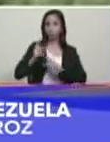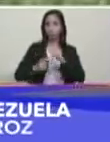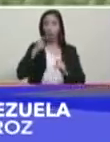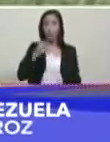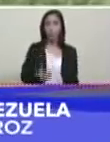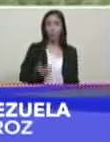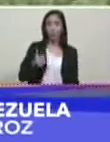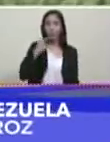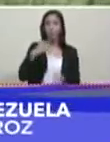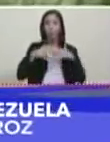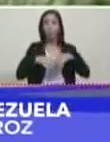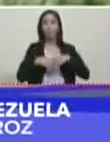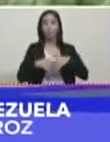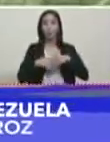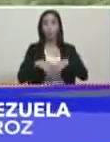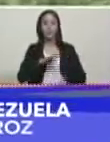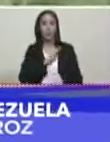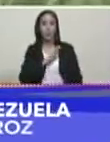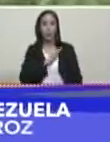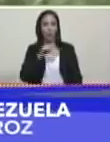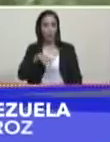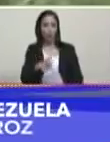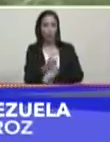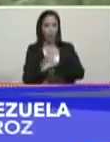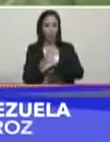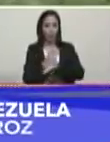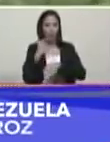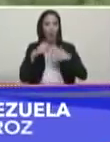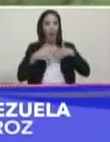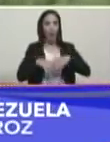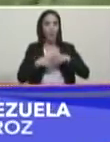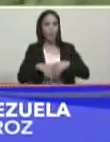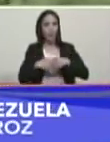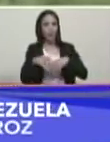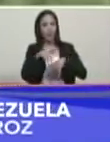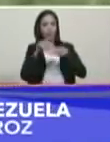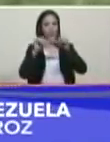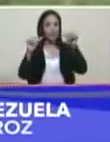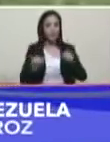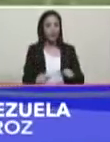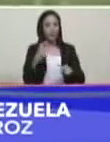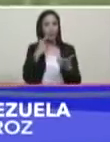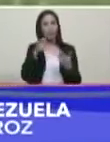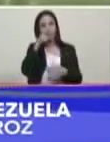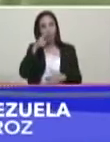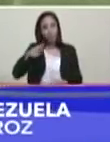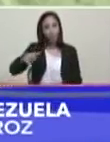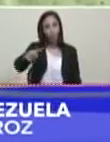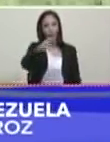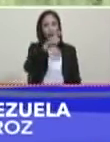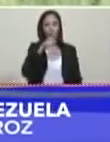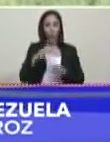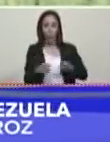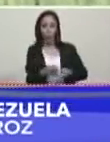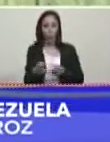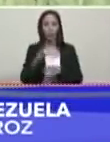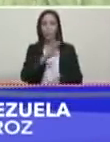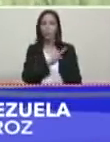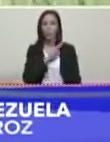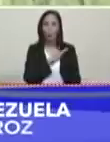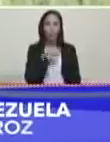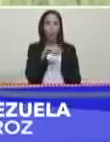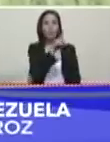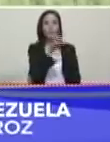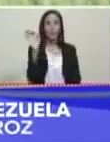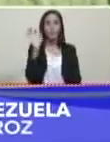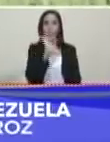una empresa del Estado, la empresa Sistema de Riego Río Guárico, 100% del Estado, junto a